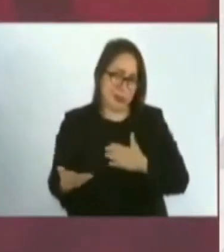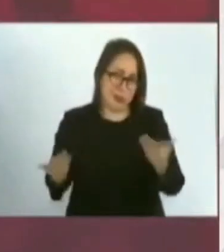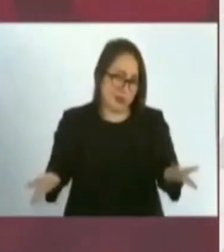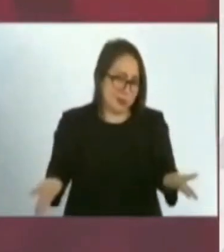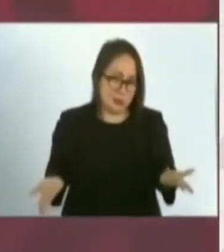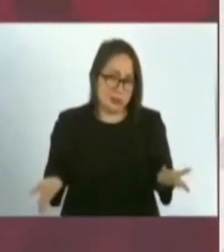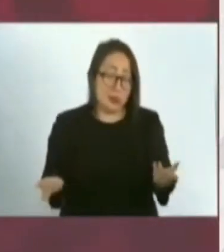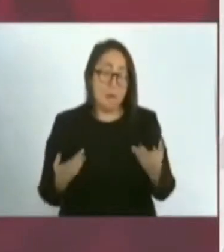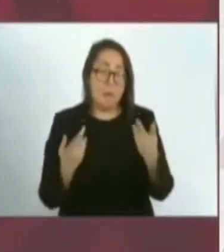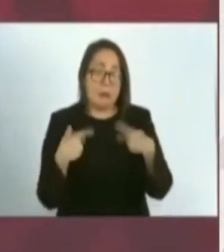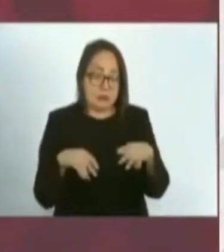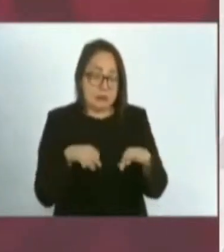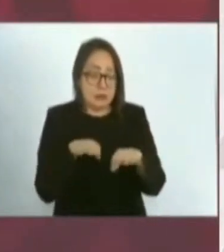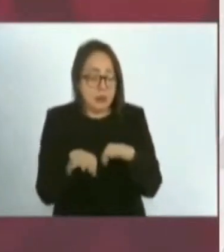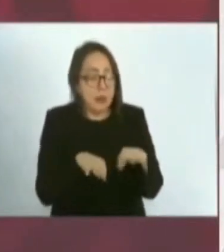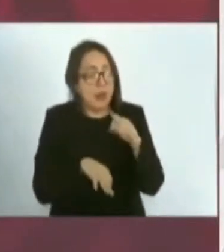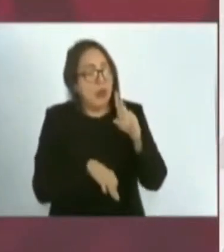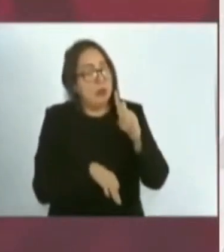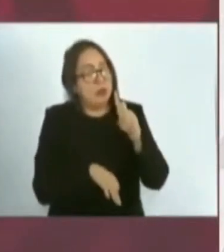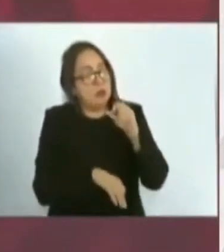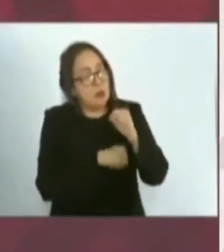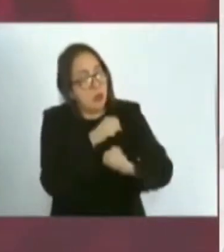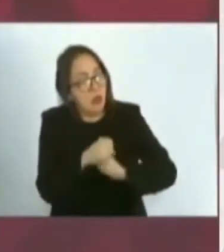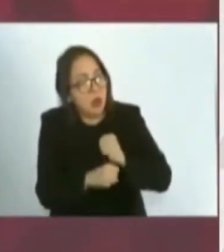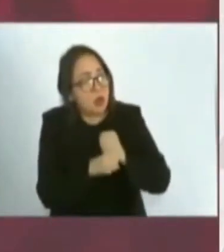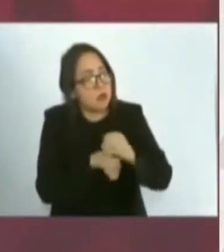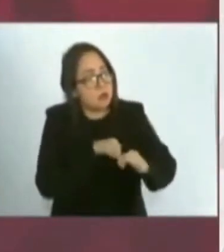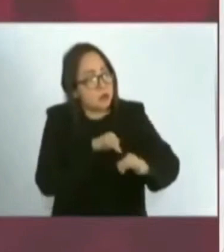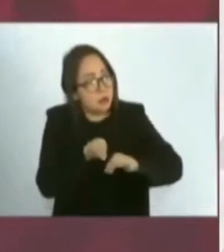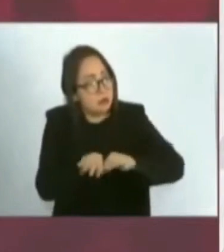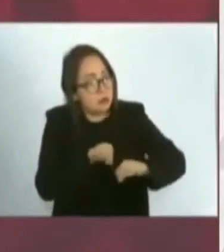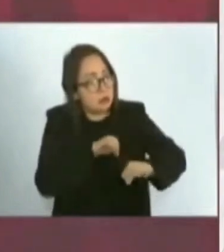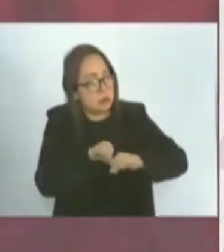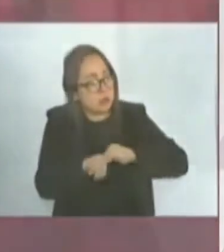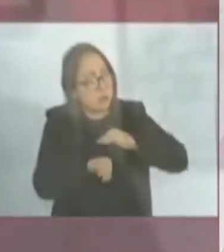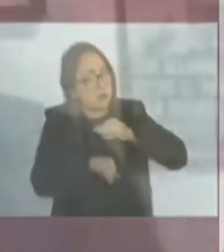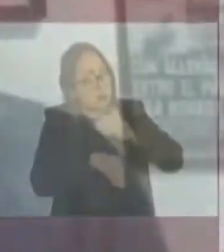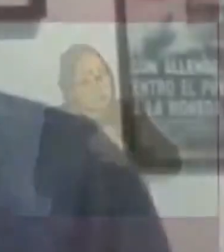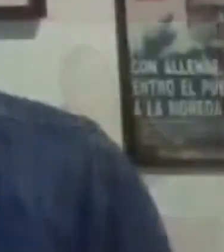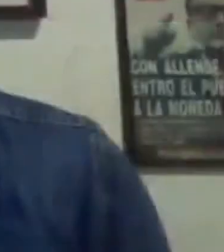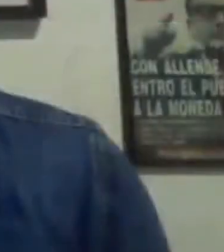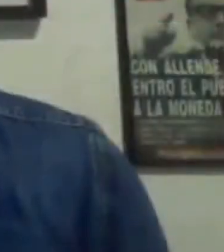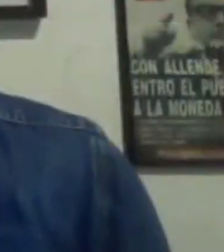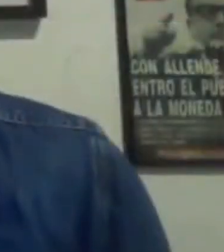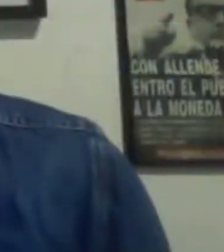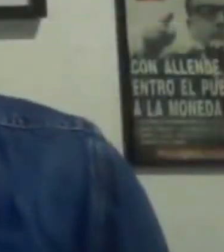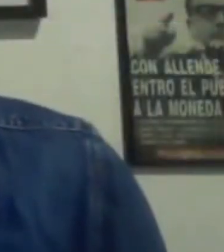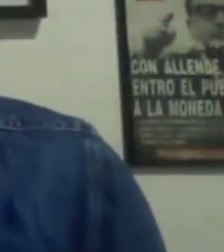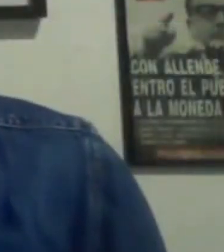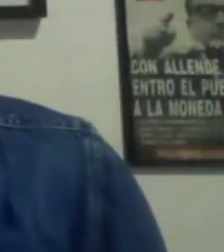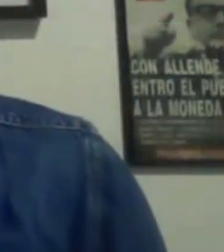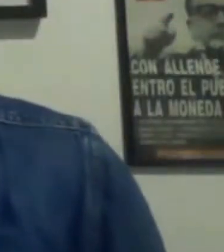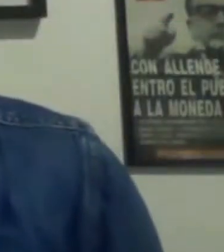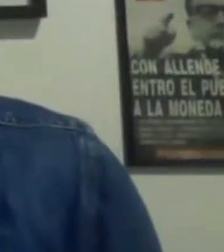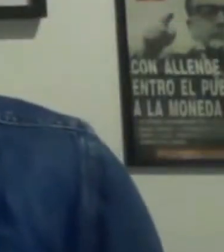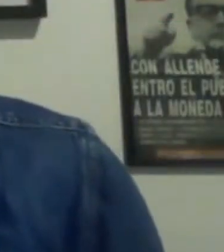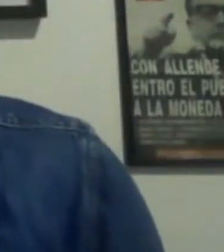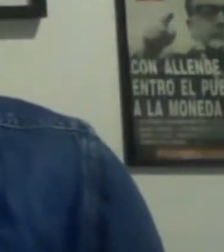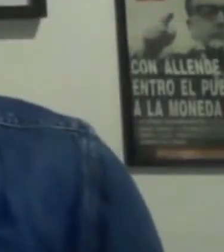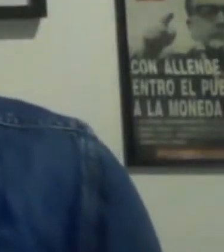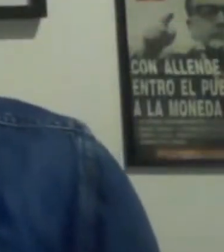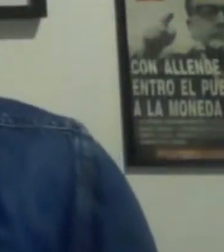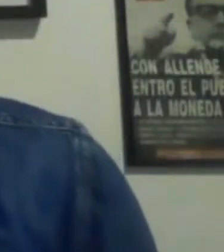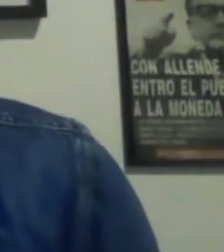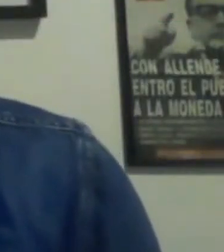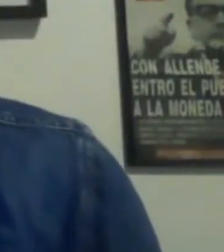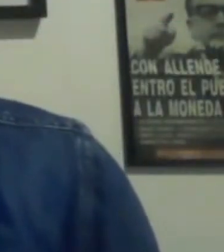el compromiso que hizo frente al sindicato de maestros y otros trabajadores, el de revisar la contrarreforma